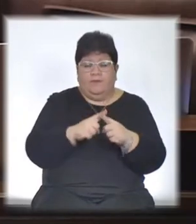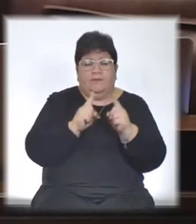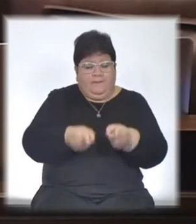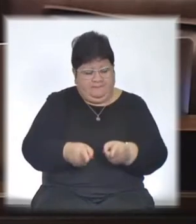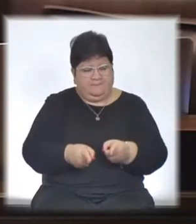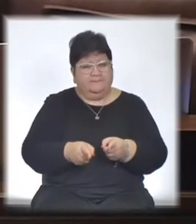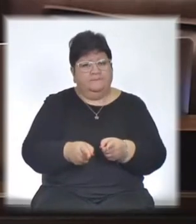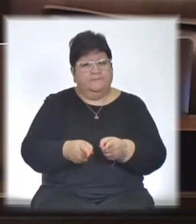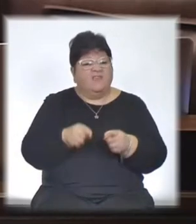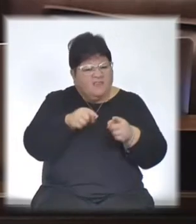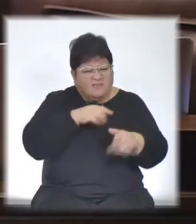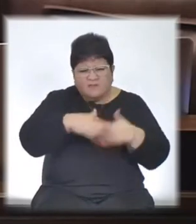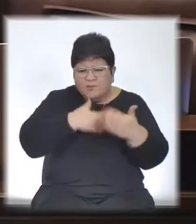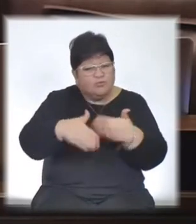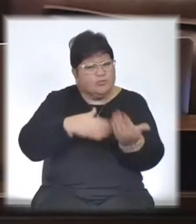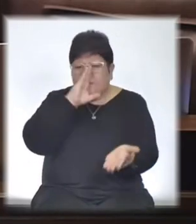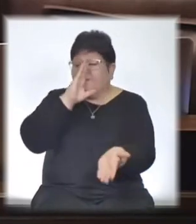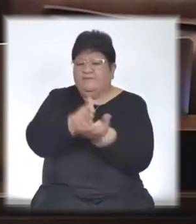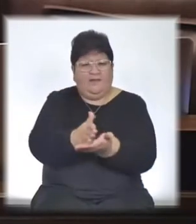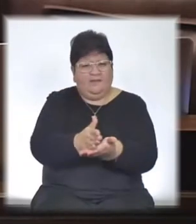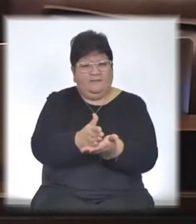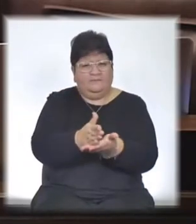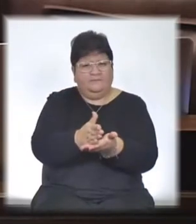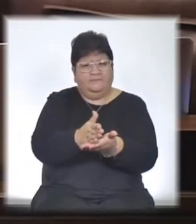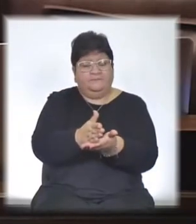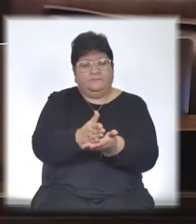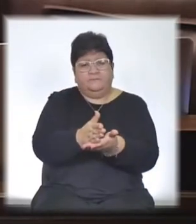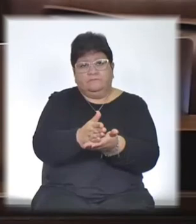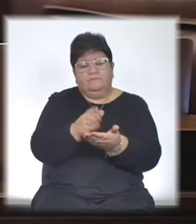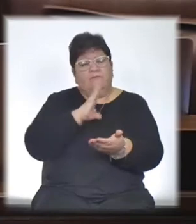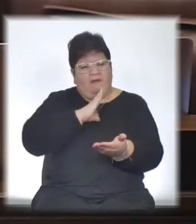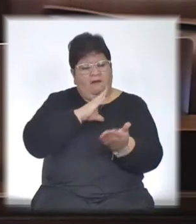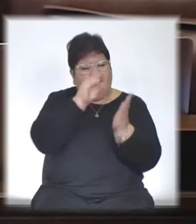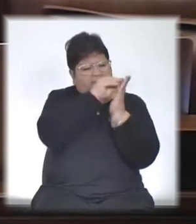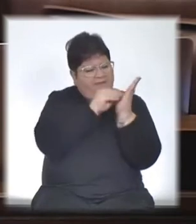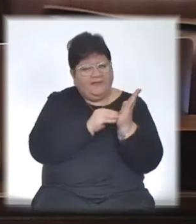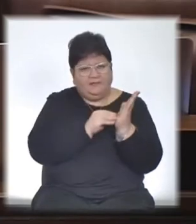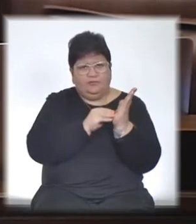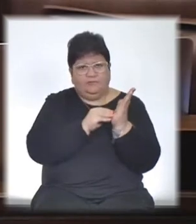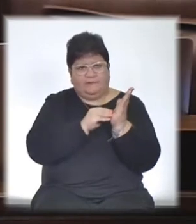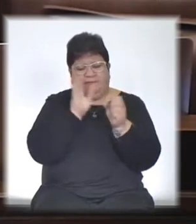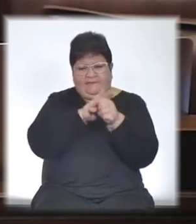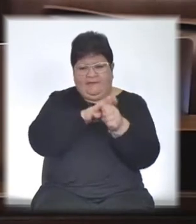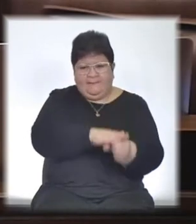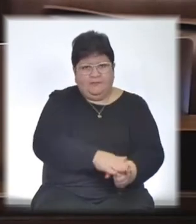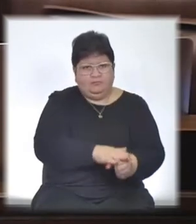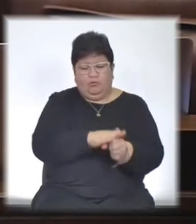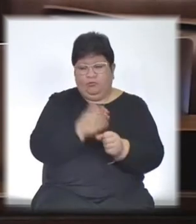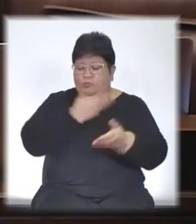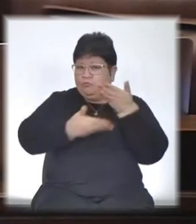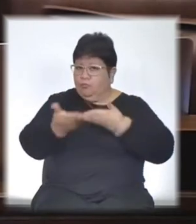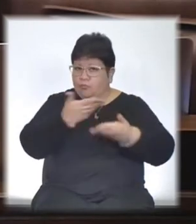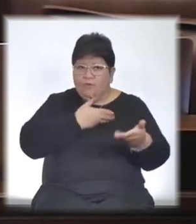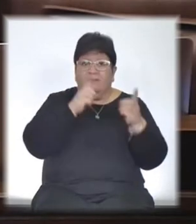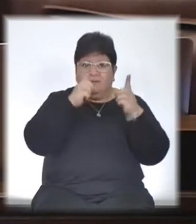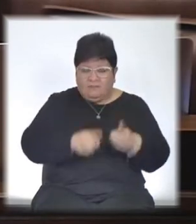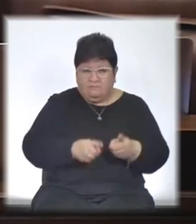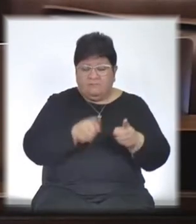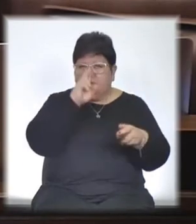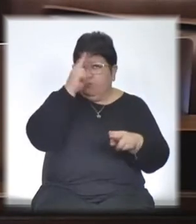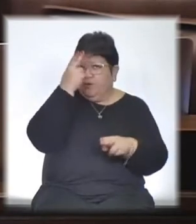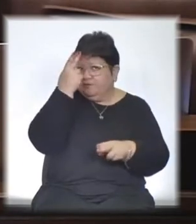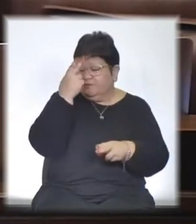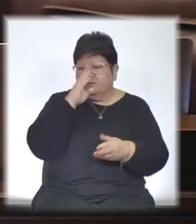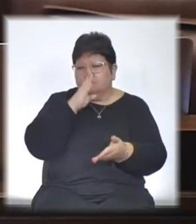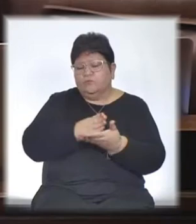Y este proceso siguió hasta el fin. Tenemos datos de represión, de torturas e incluso de muertes en los últimos años de